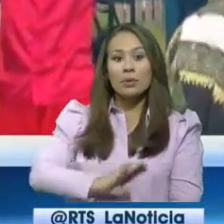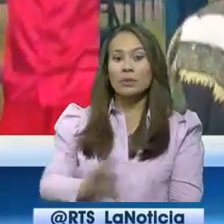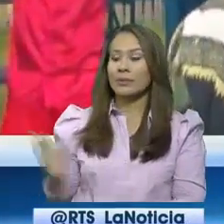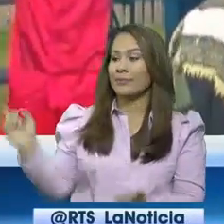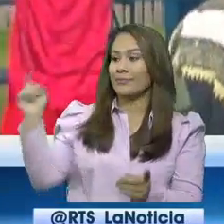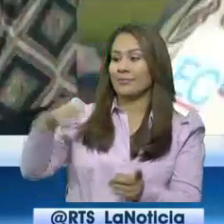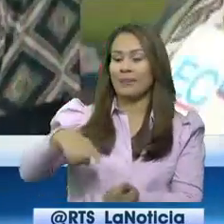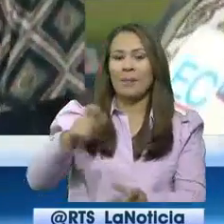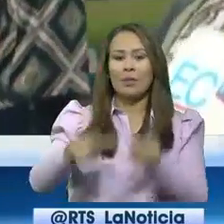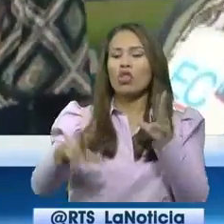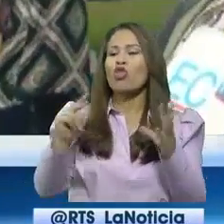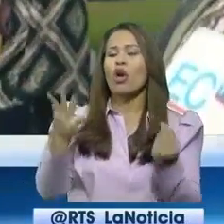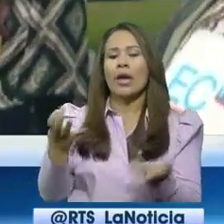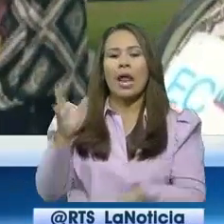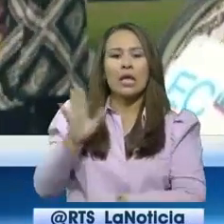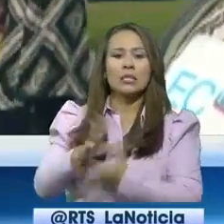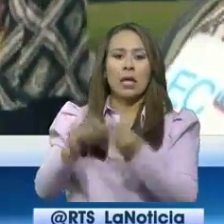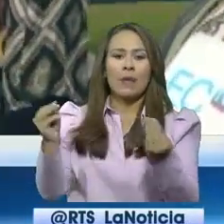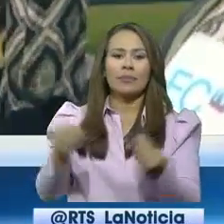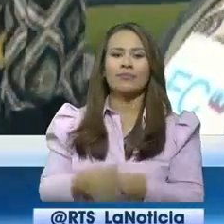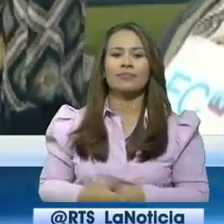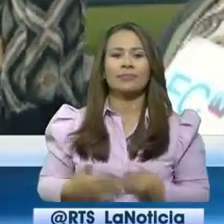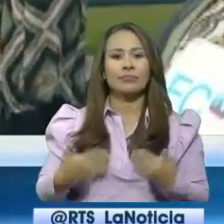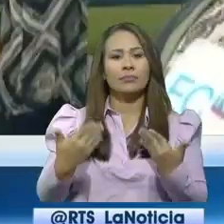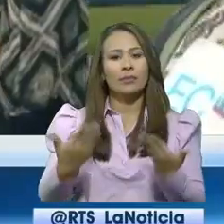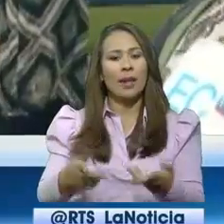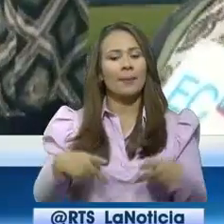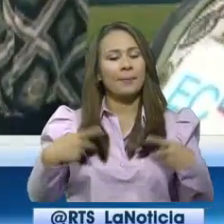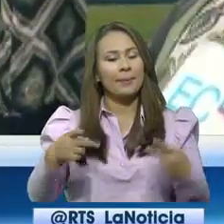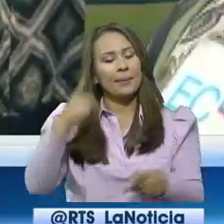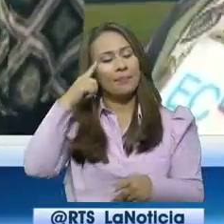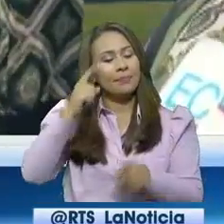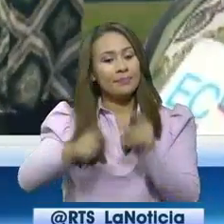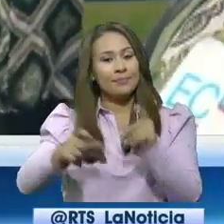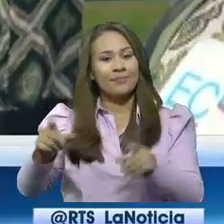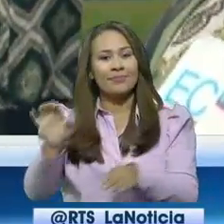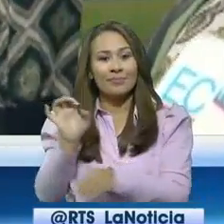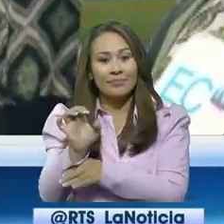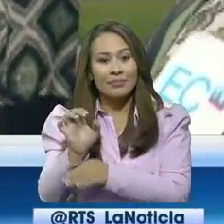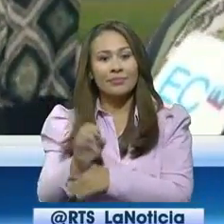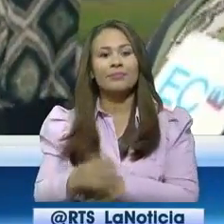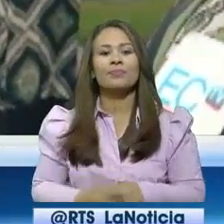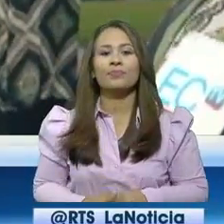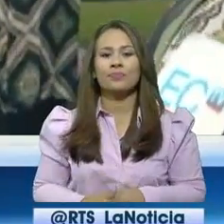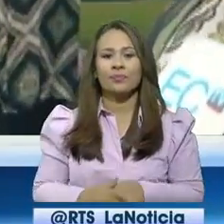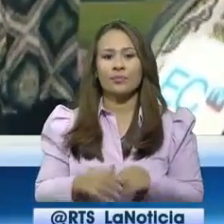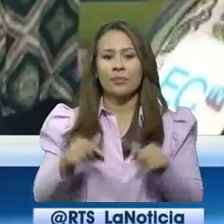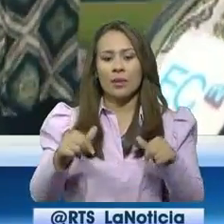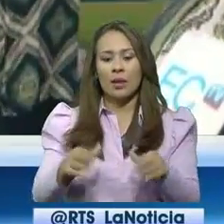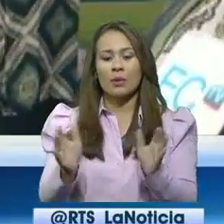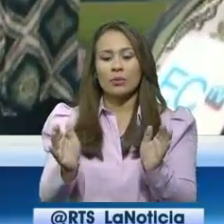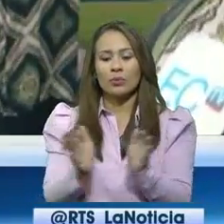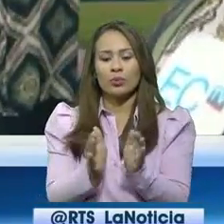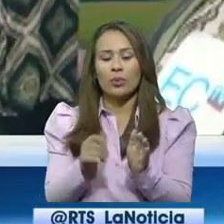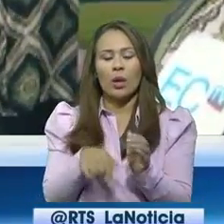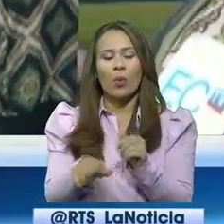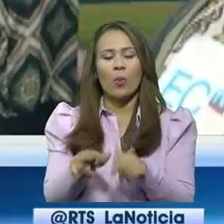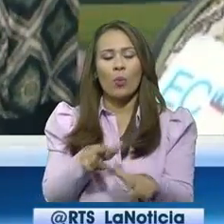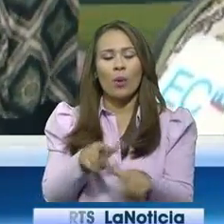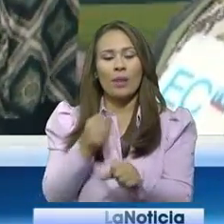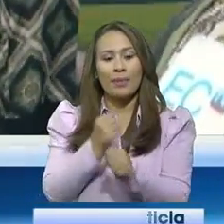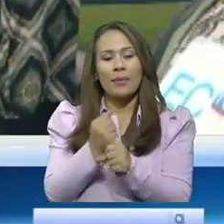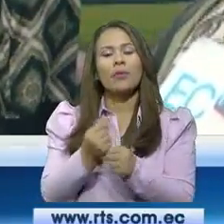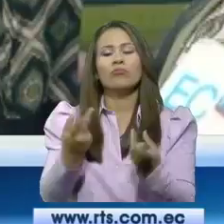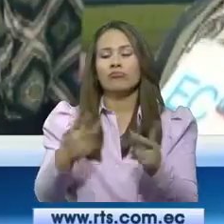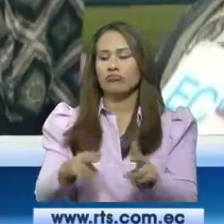se vaya. Incluso dando su vida por la ciudadanía del Ecuador y de su sitio de trabajo donde ellos se encuentran, también aportan en